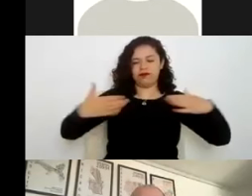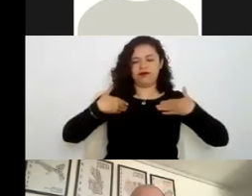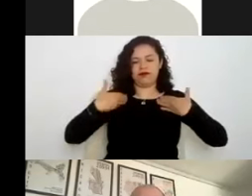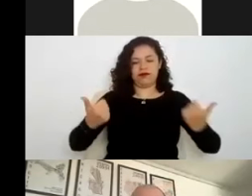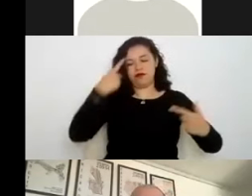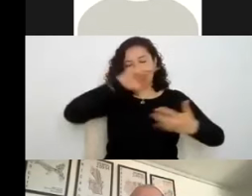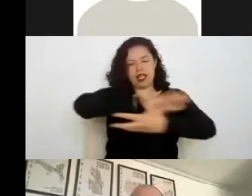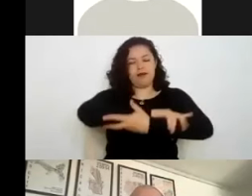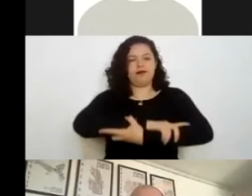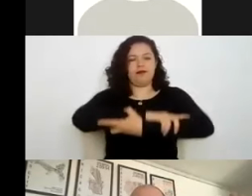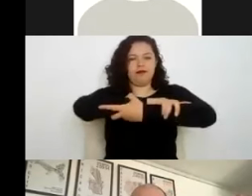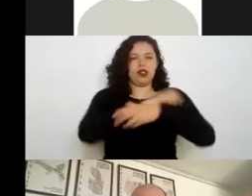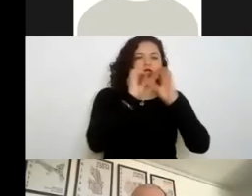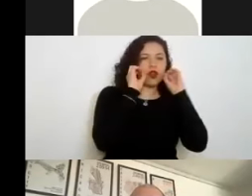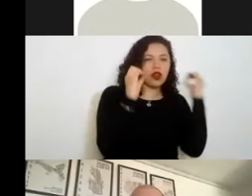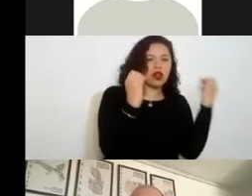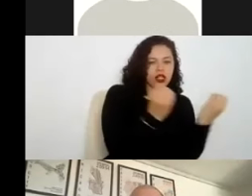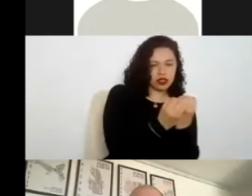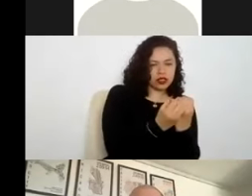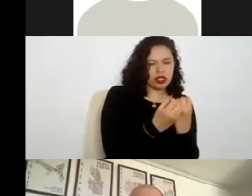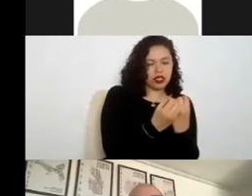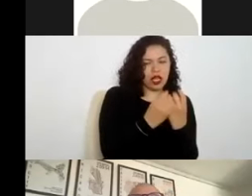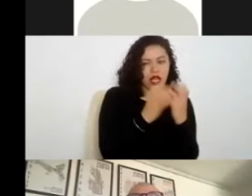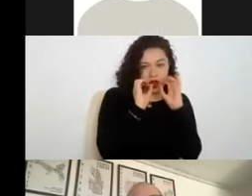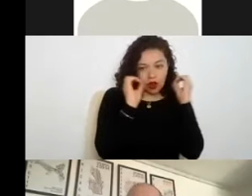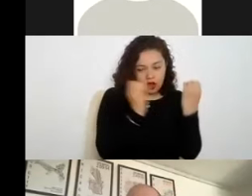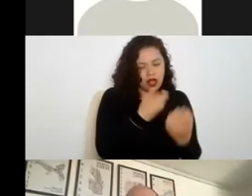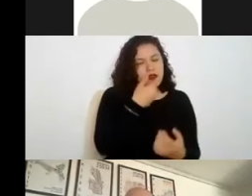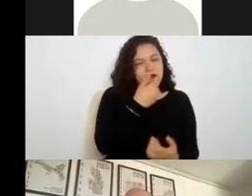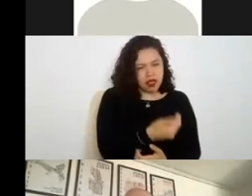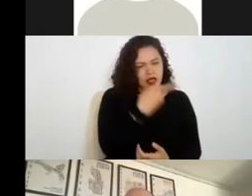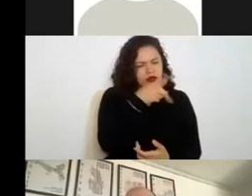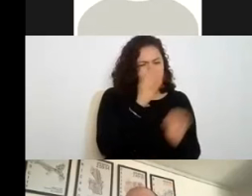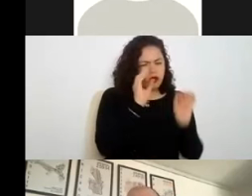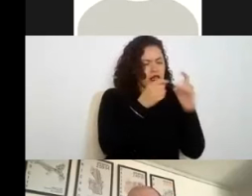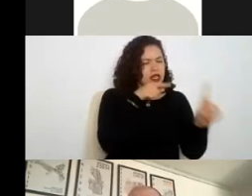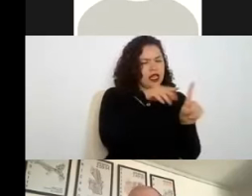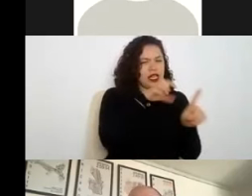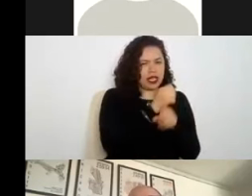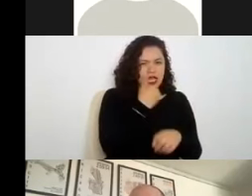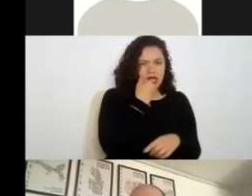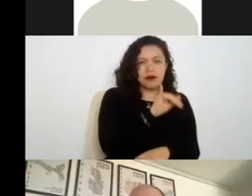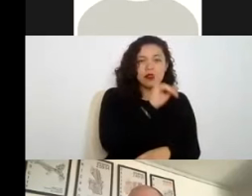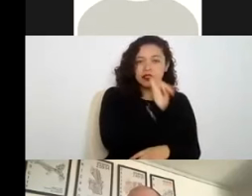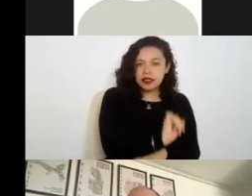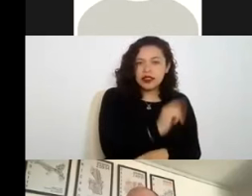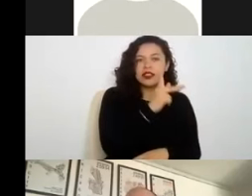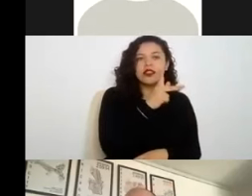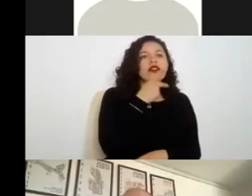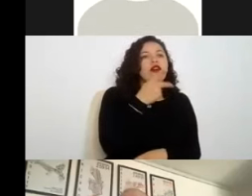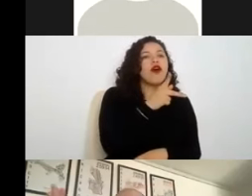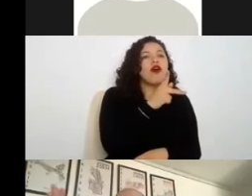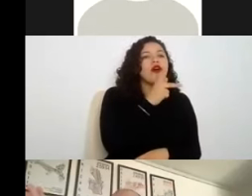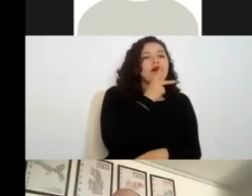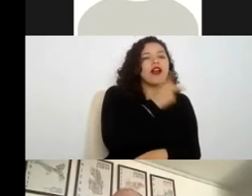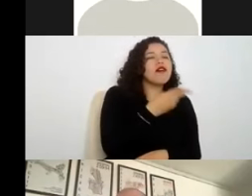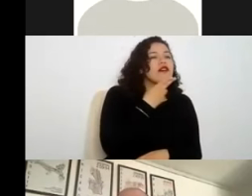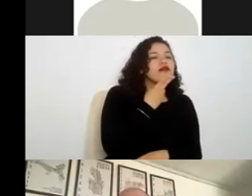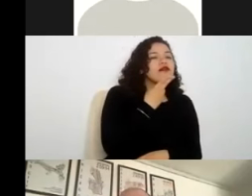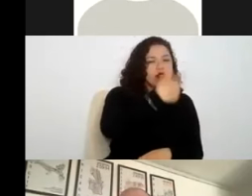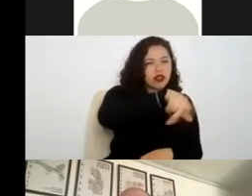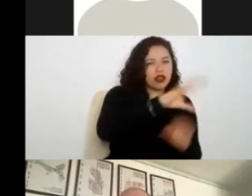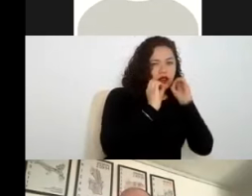las organizaciones, entendemos lo que buscan las organizaciones, entendemos el lenguaje de las organizaciones y entendemos